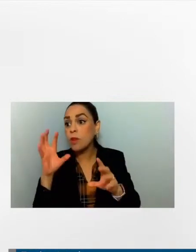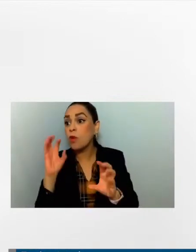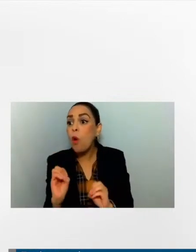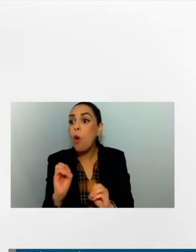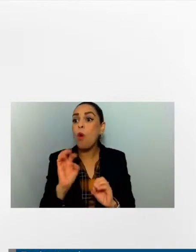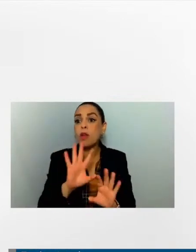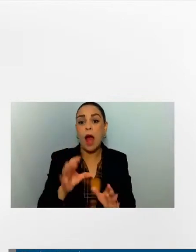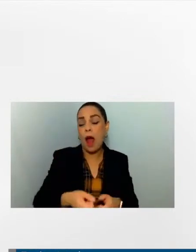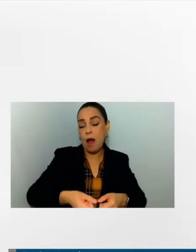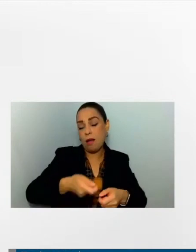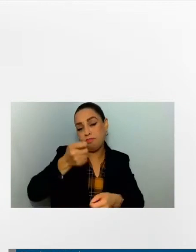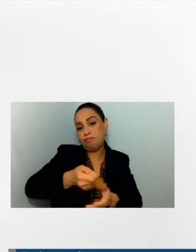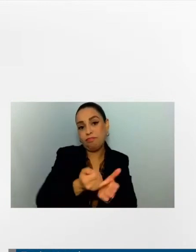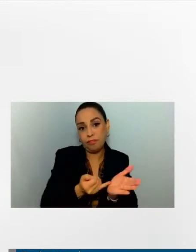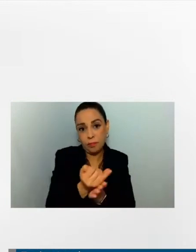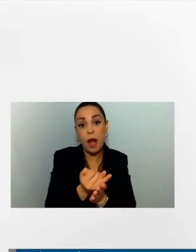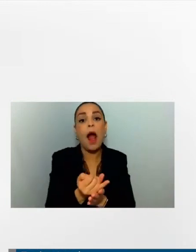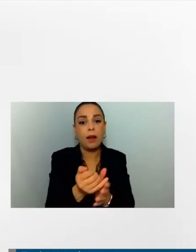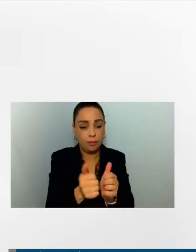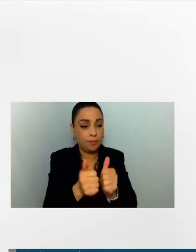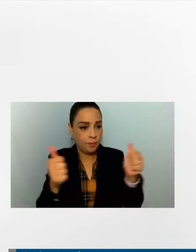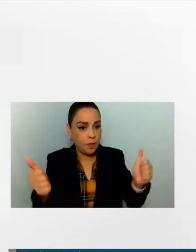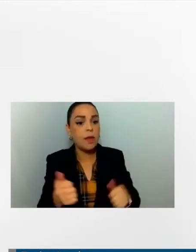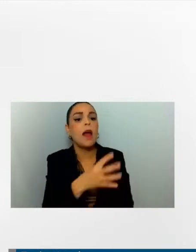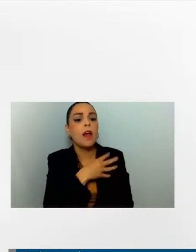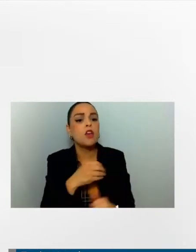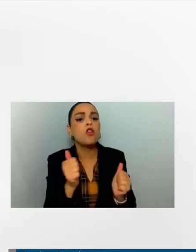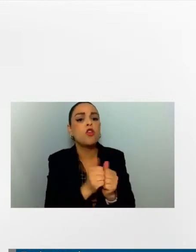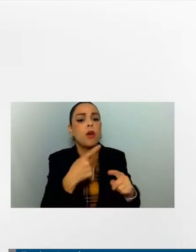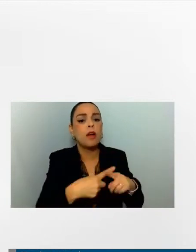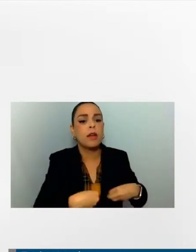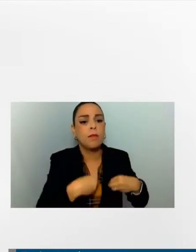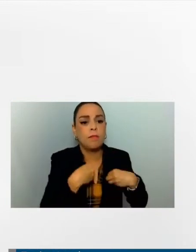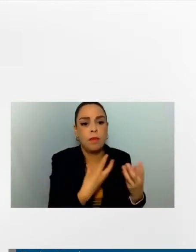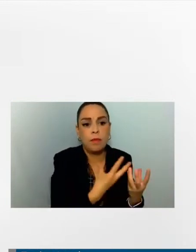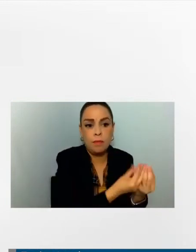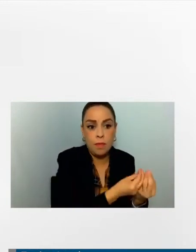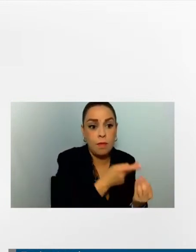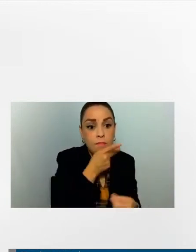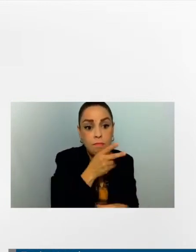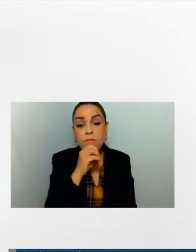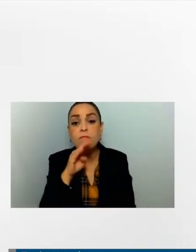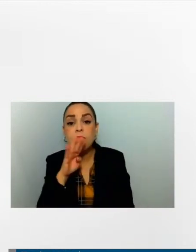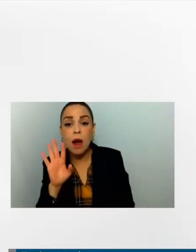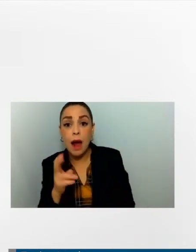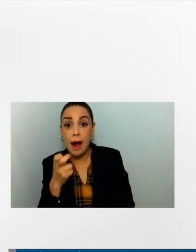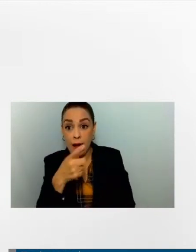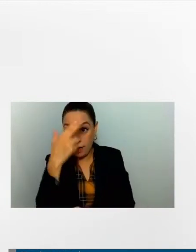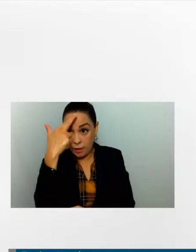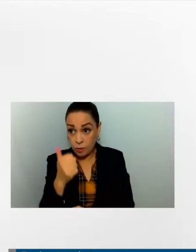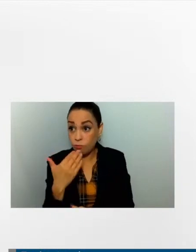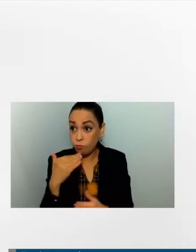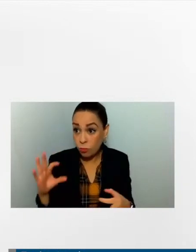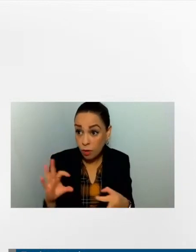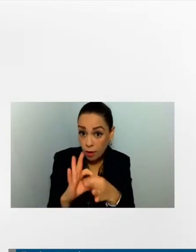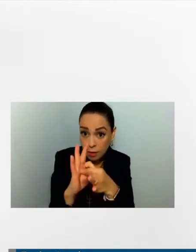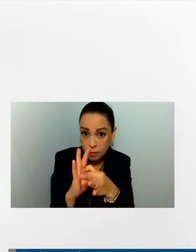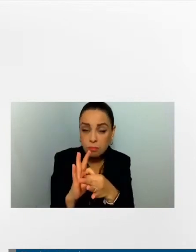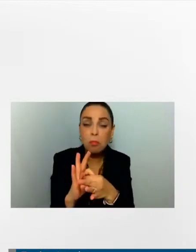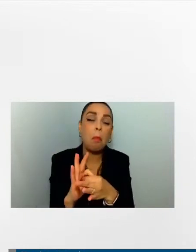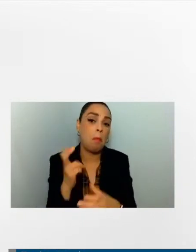esporádicas, yo ahí, o sea, como hipótesis, decía, bueno, a lo mejor eso de no estar vinculado con sus hijos y con sus hijas hace que sea más